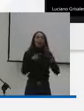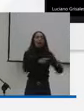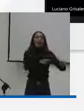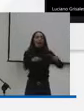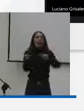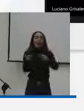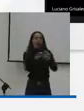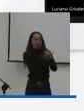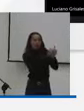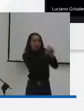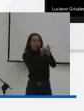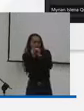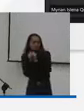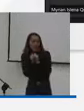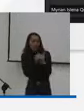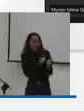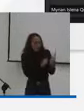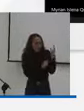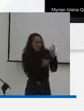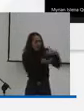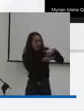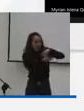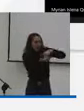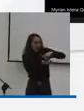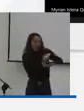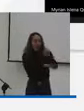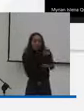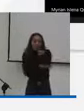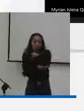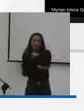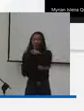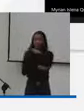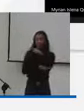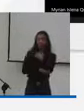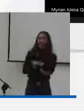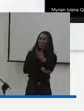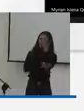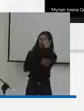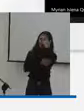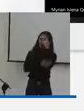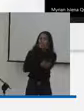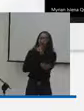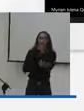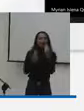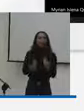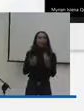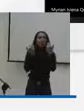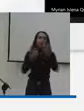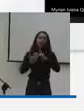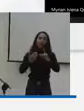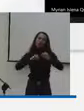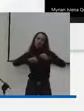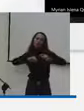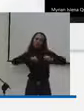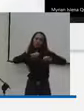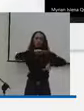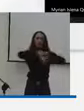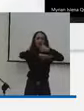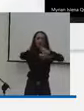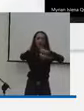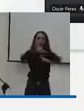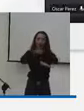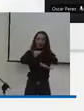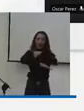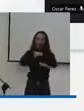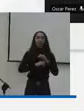colombiano, y por eso es muy importante que él esté ahí al mando del ministerio. Para nosotros, los 19